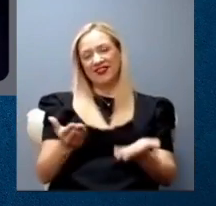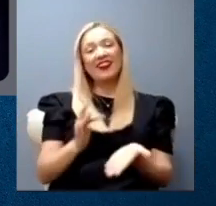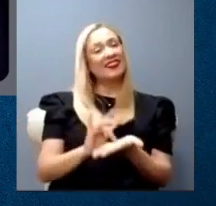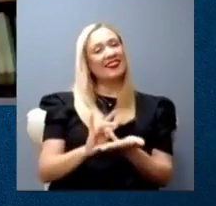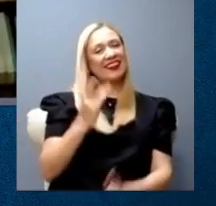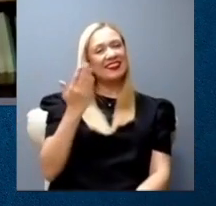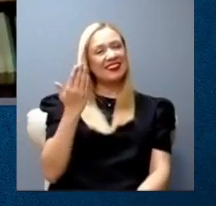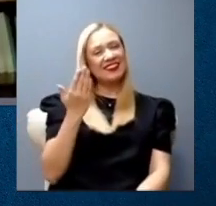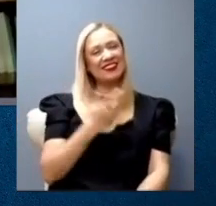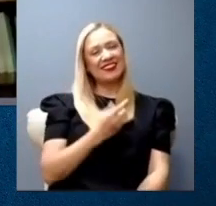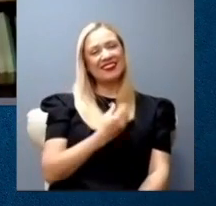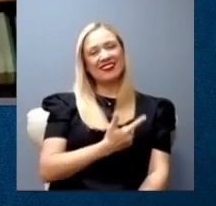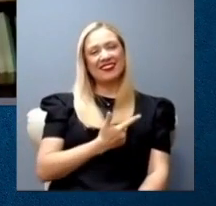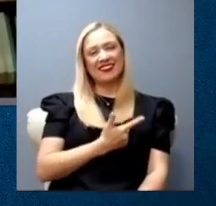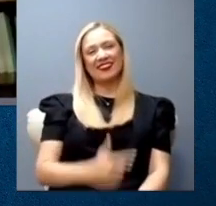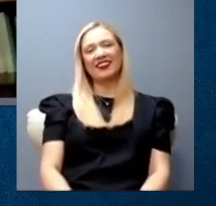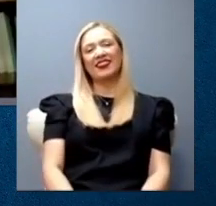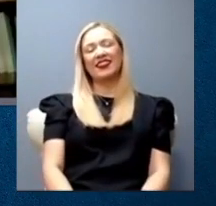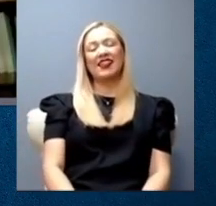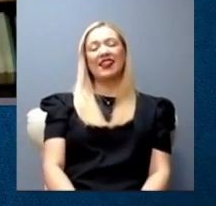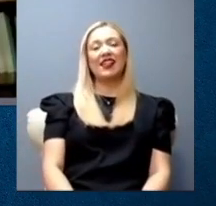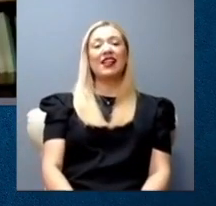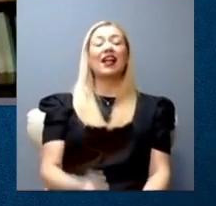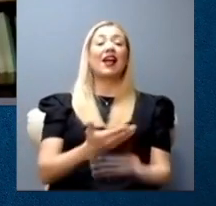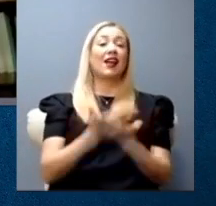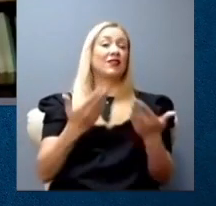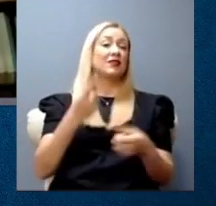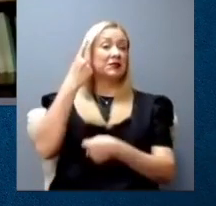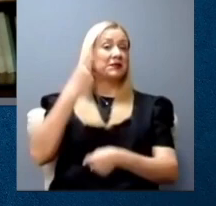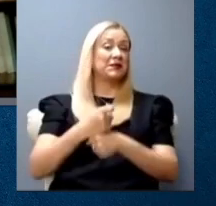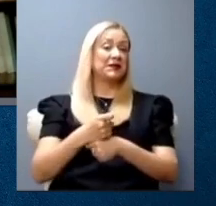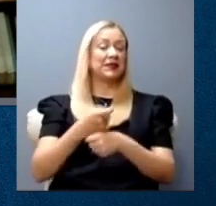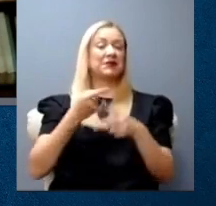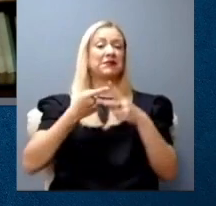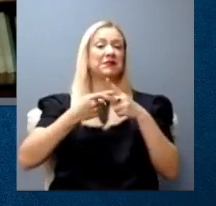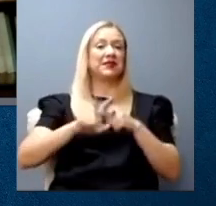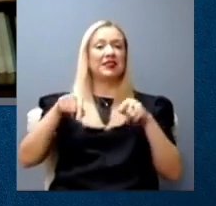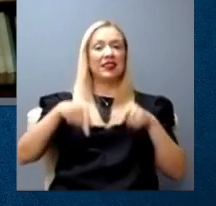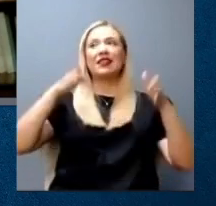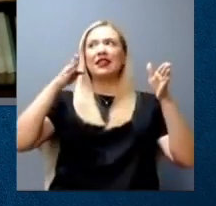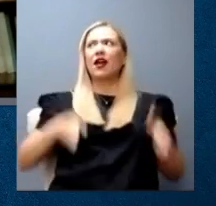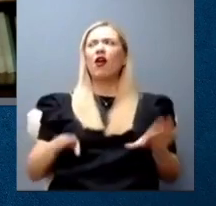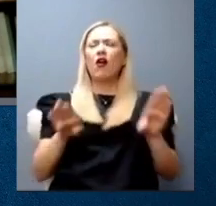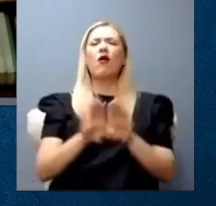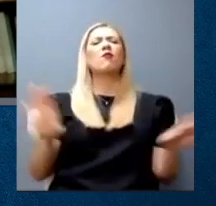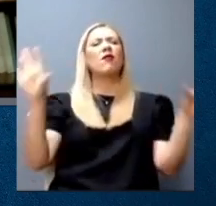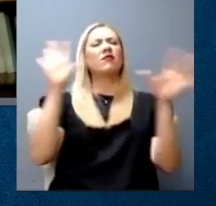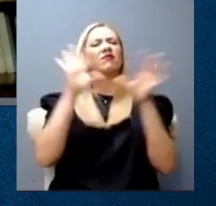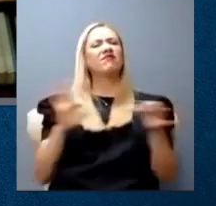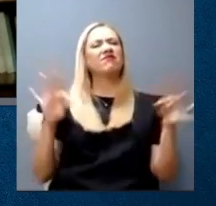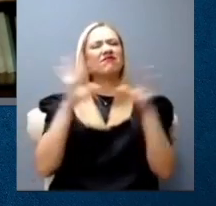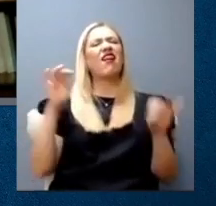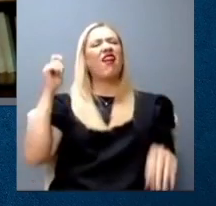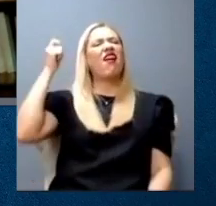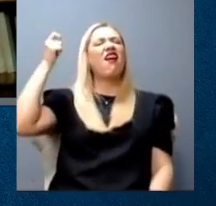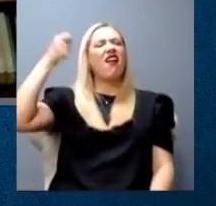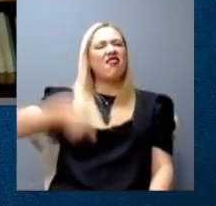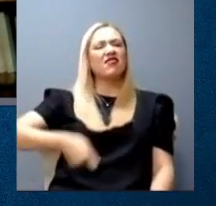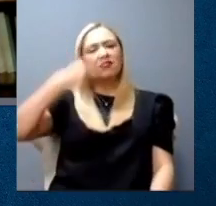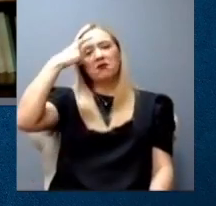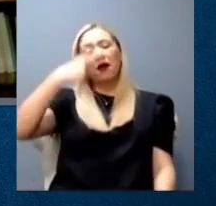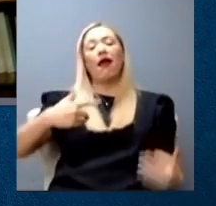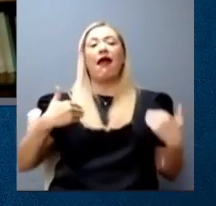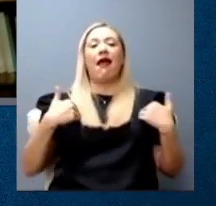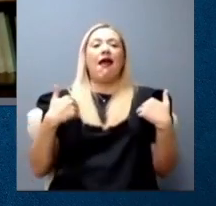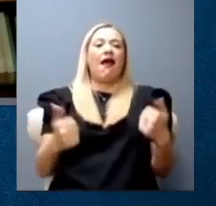acá. Bueno, este primer bloque está destinado a dar una introducción al tema para comprender de qué